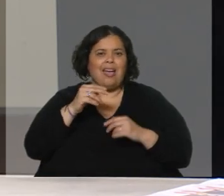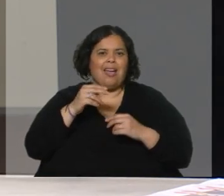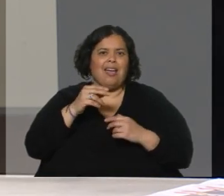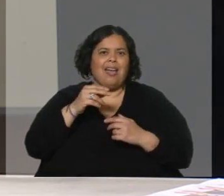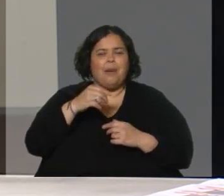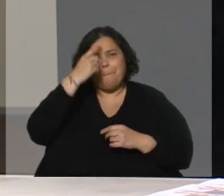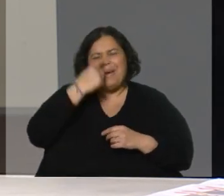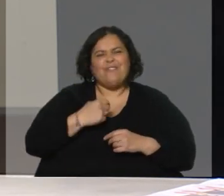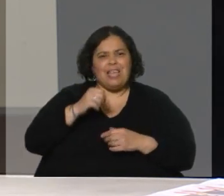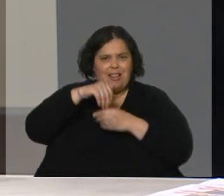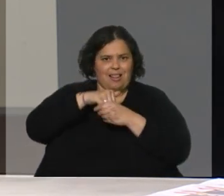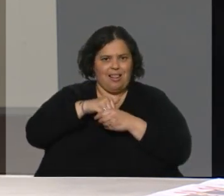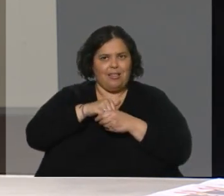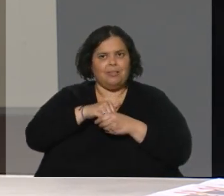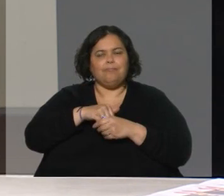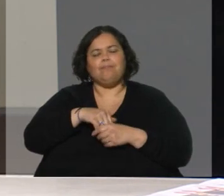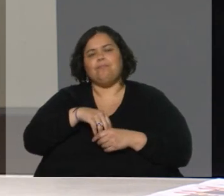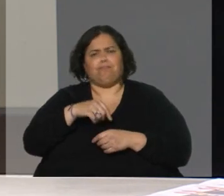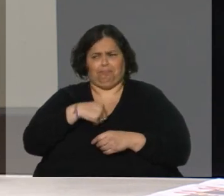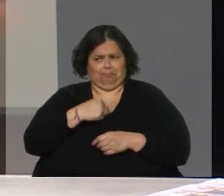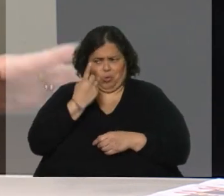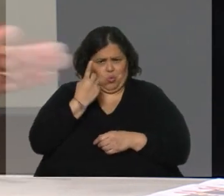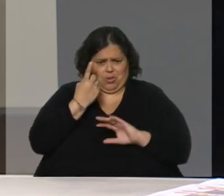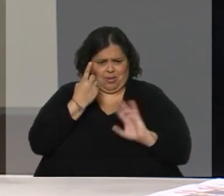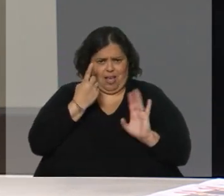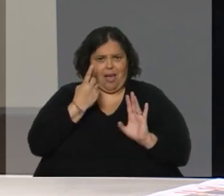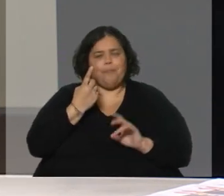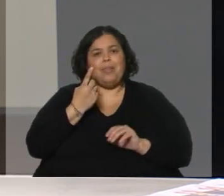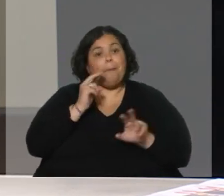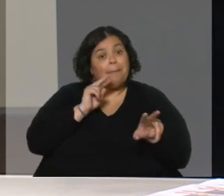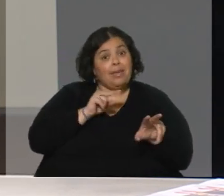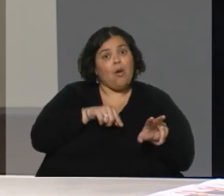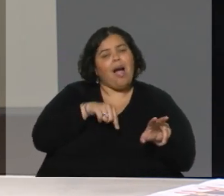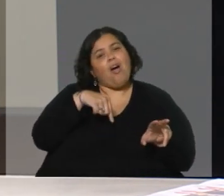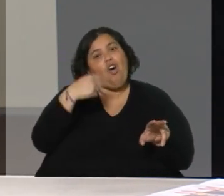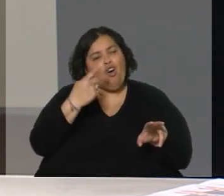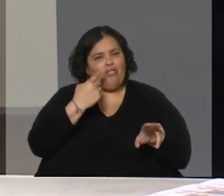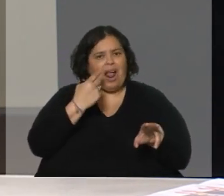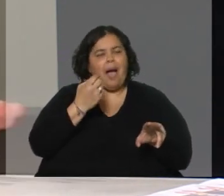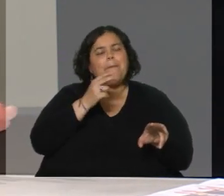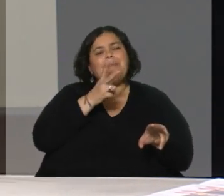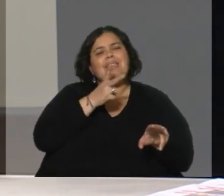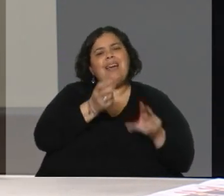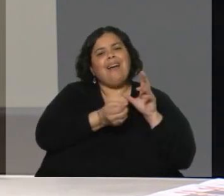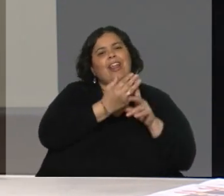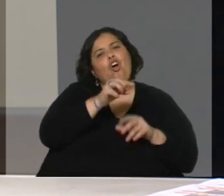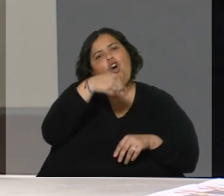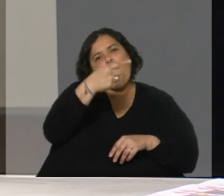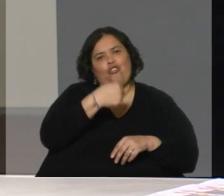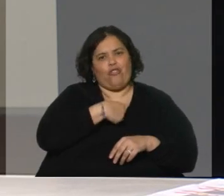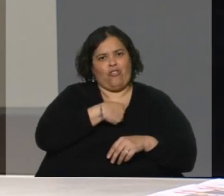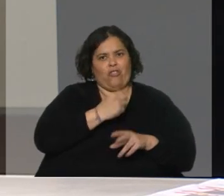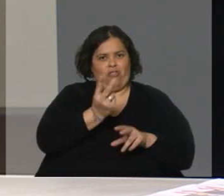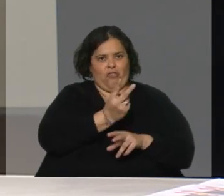y después había otra que le había creado a mi hija cuando yo un día me había aburrido de nivel de diálogo hostil de Twitter y lo había borrado Pero